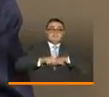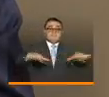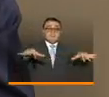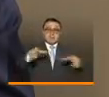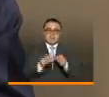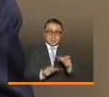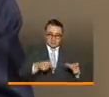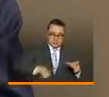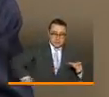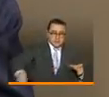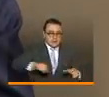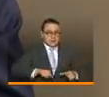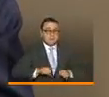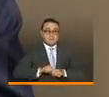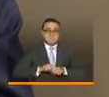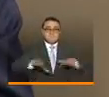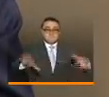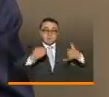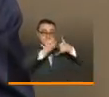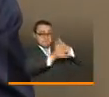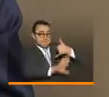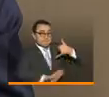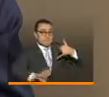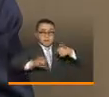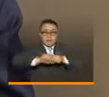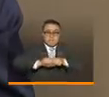humano esparcido por todo el país